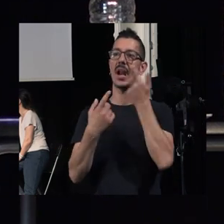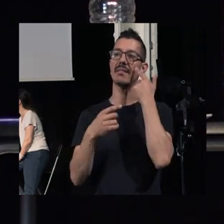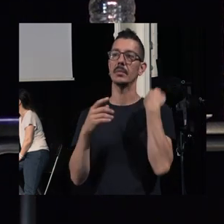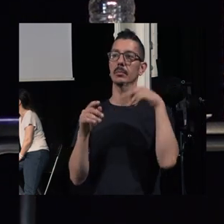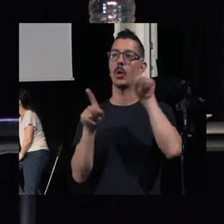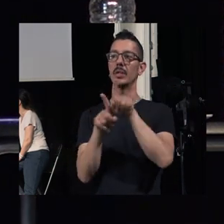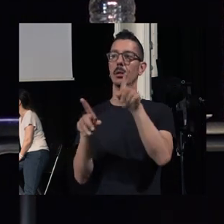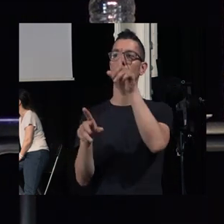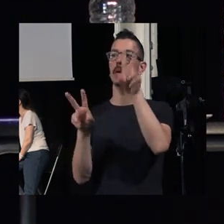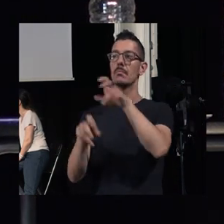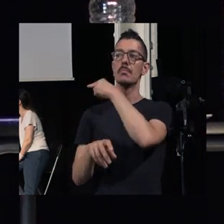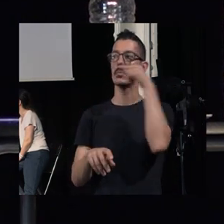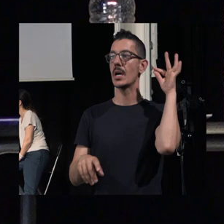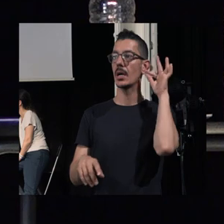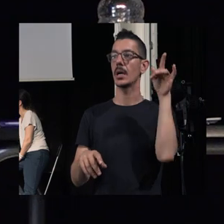respecto